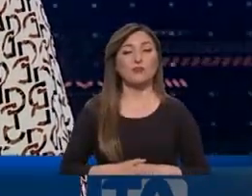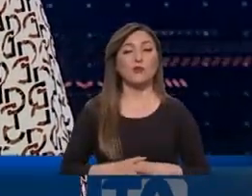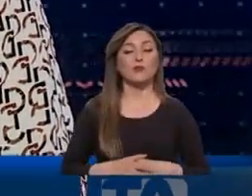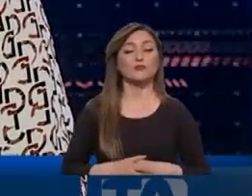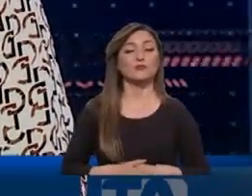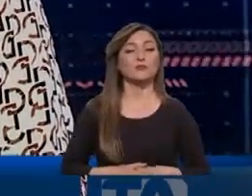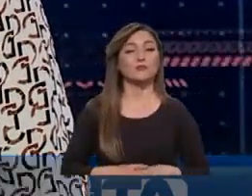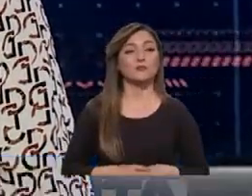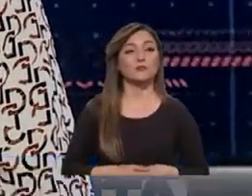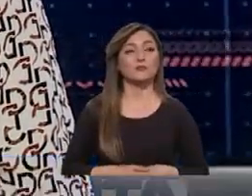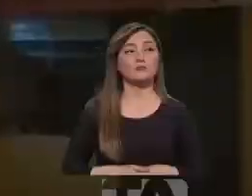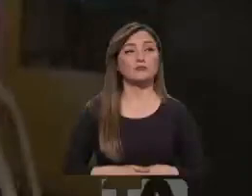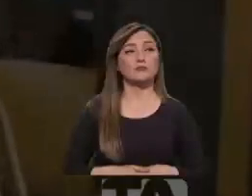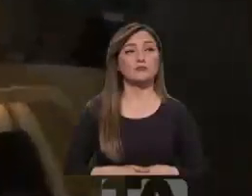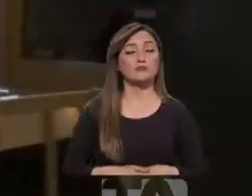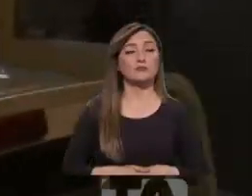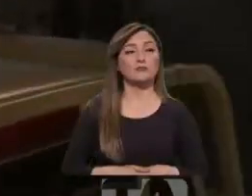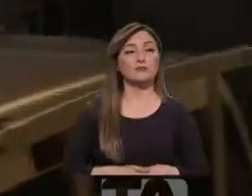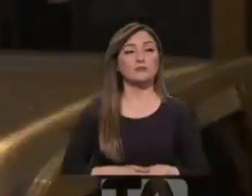Humana.